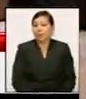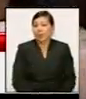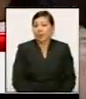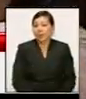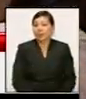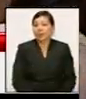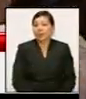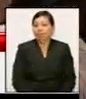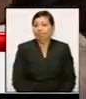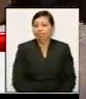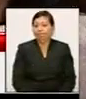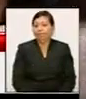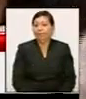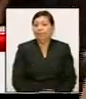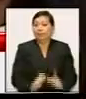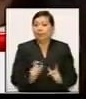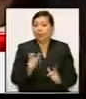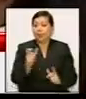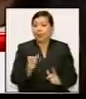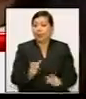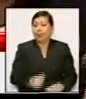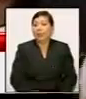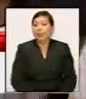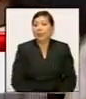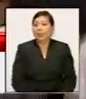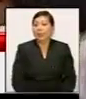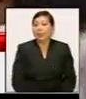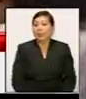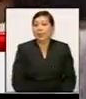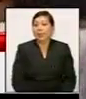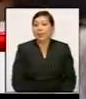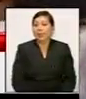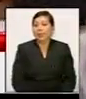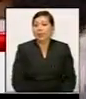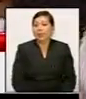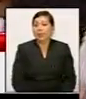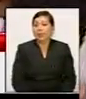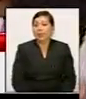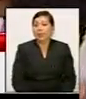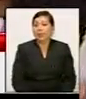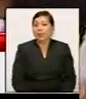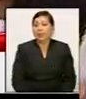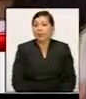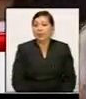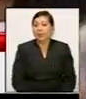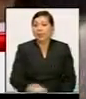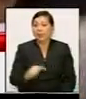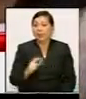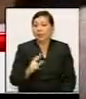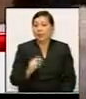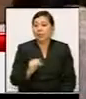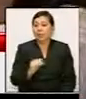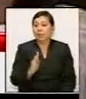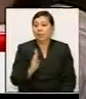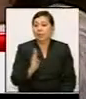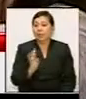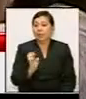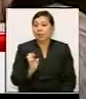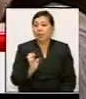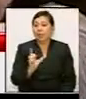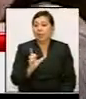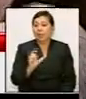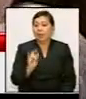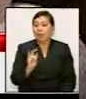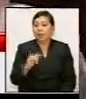propio hace el congresista de Acción Popular, Víctor Andrés García Belaonde. Son